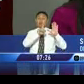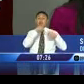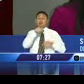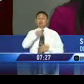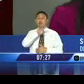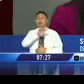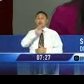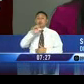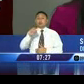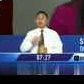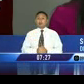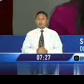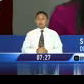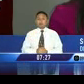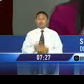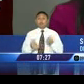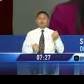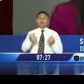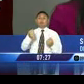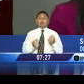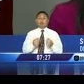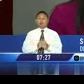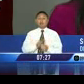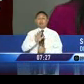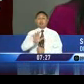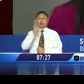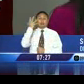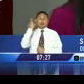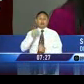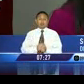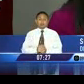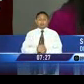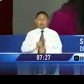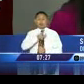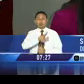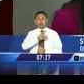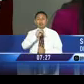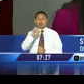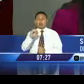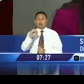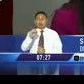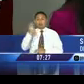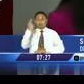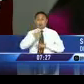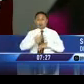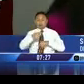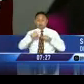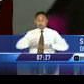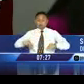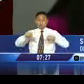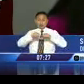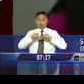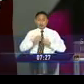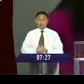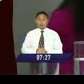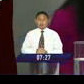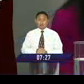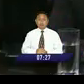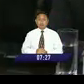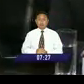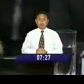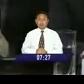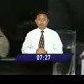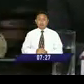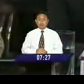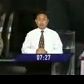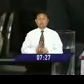6.400 conductores. Durante 5 días, 300 por cada una de las aulas virtuales que nos provee la universidad. Que